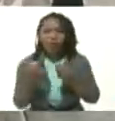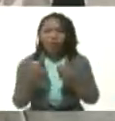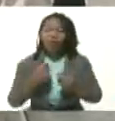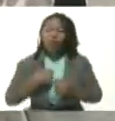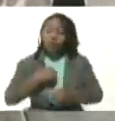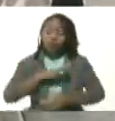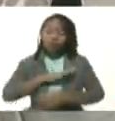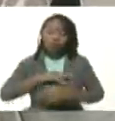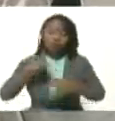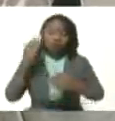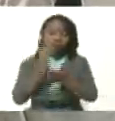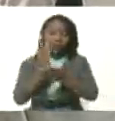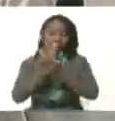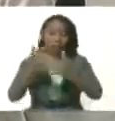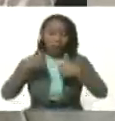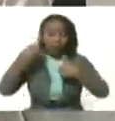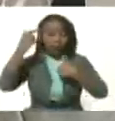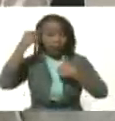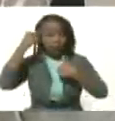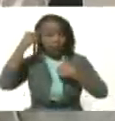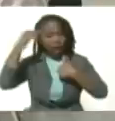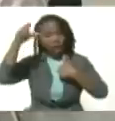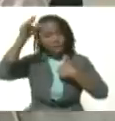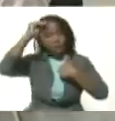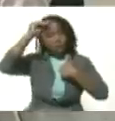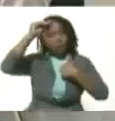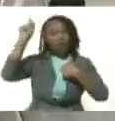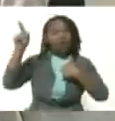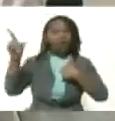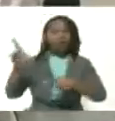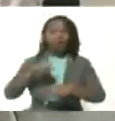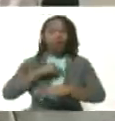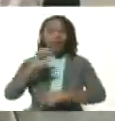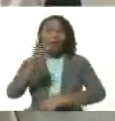yo aquí en la mente. Él lo tomó del general Perón,